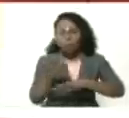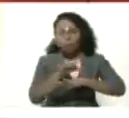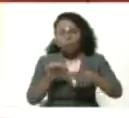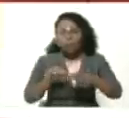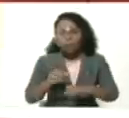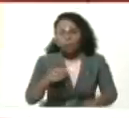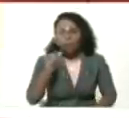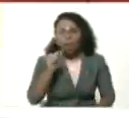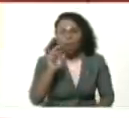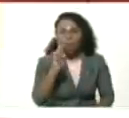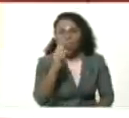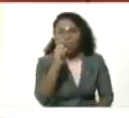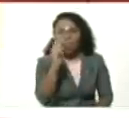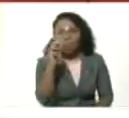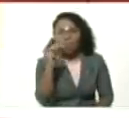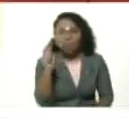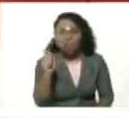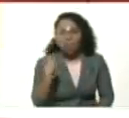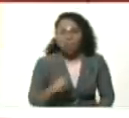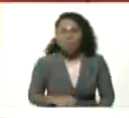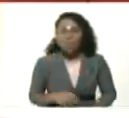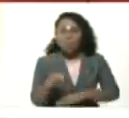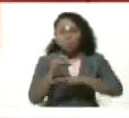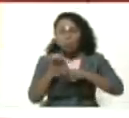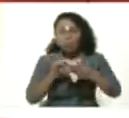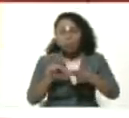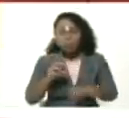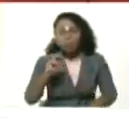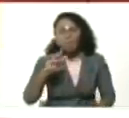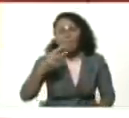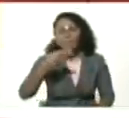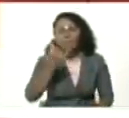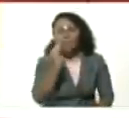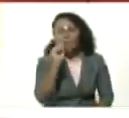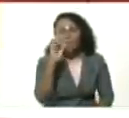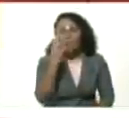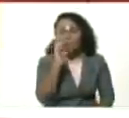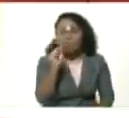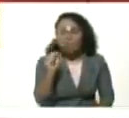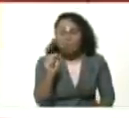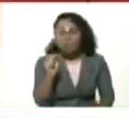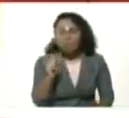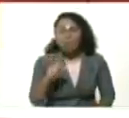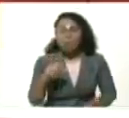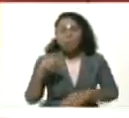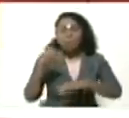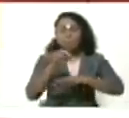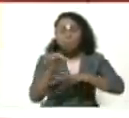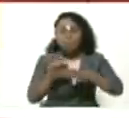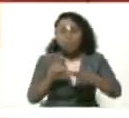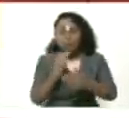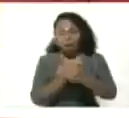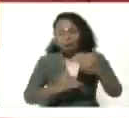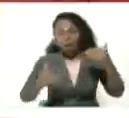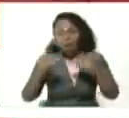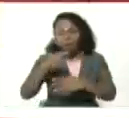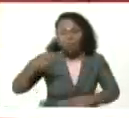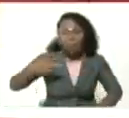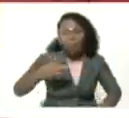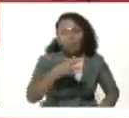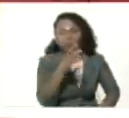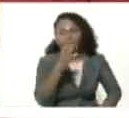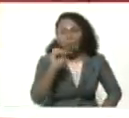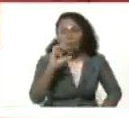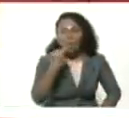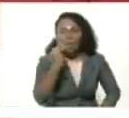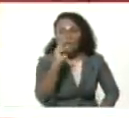Autana, Johnny Cayupare, municipio Manapiare, Fernando Silva, municipio Alto Orinoco, Ramiro Moy.